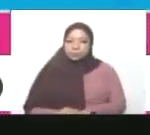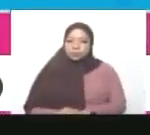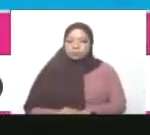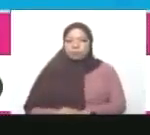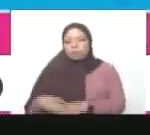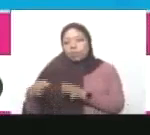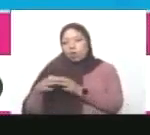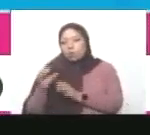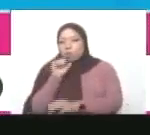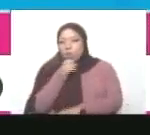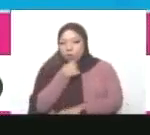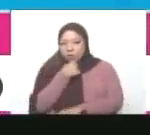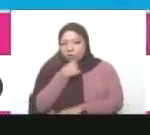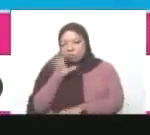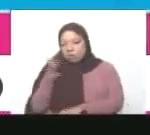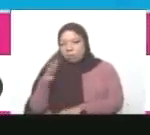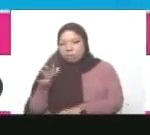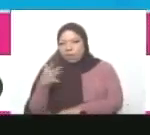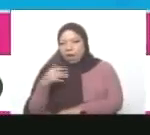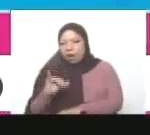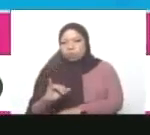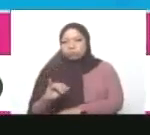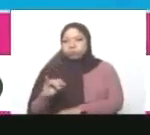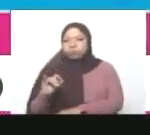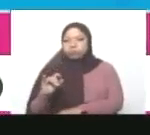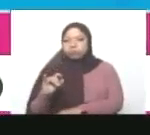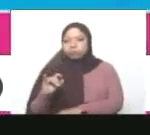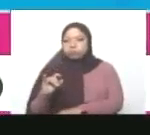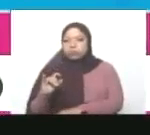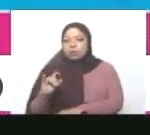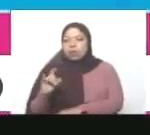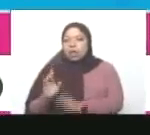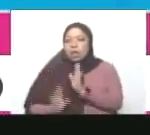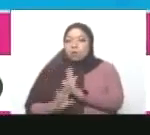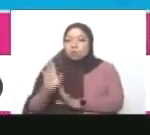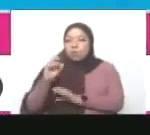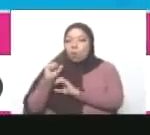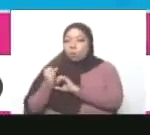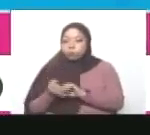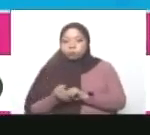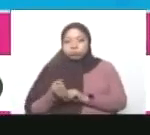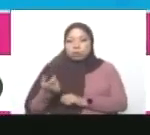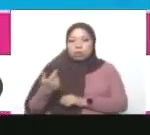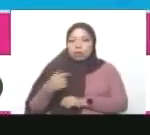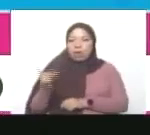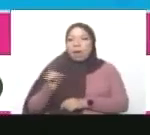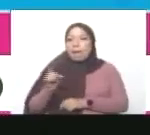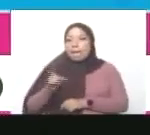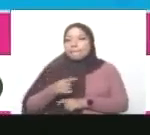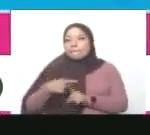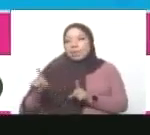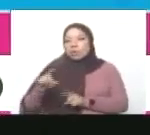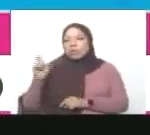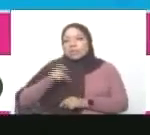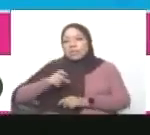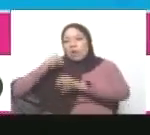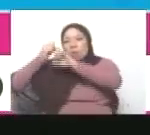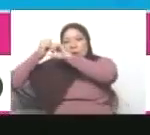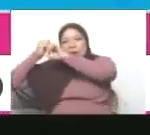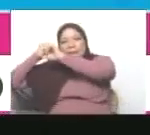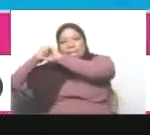supuesto, y un campo de béisbol, que bueno, que lo hemos ido recuperando con la comunidad, pero si quisiéramos, si es